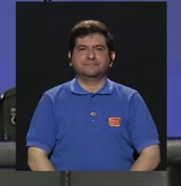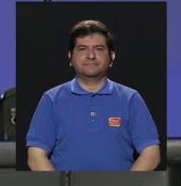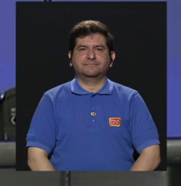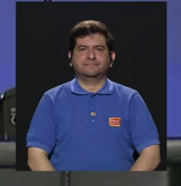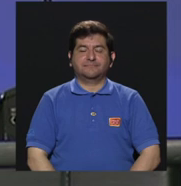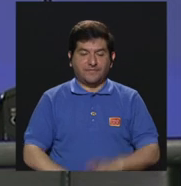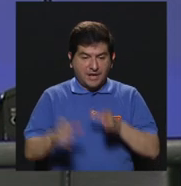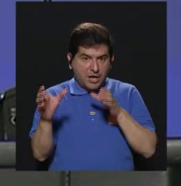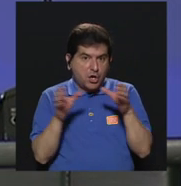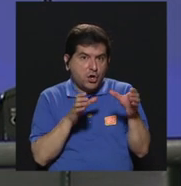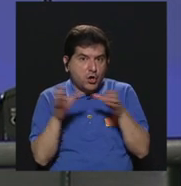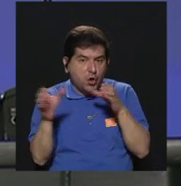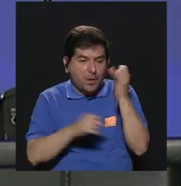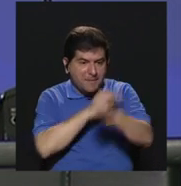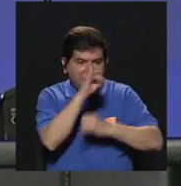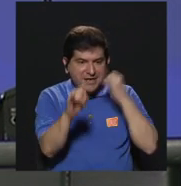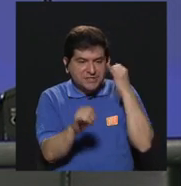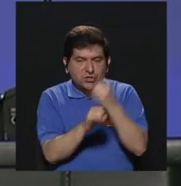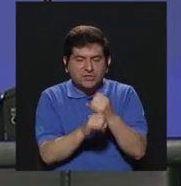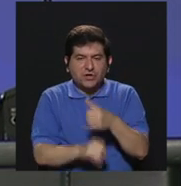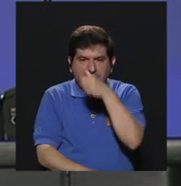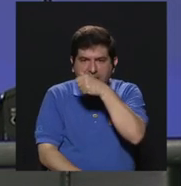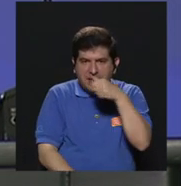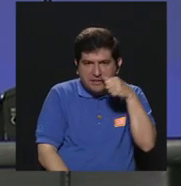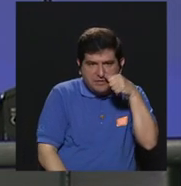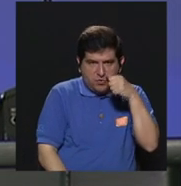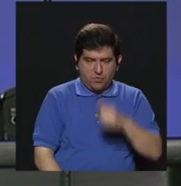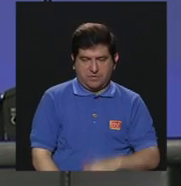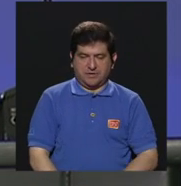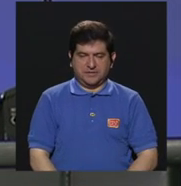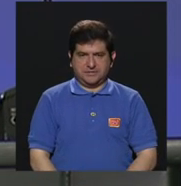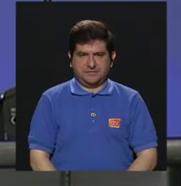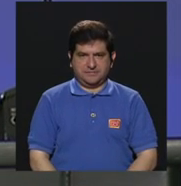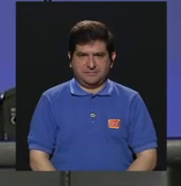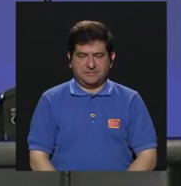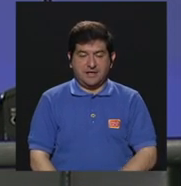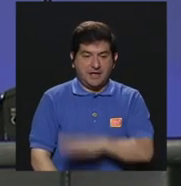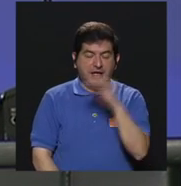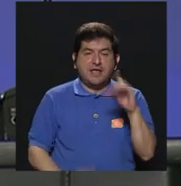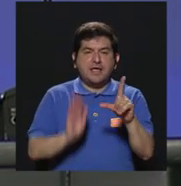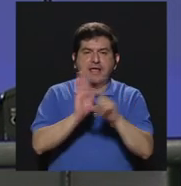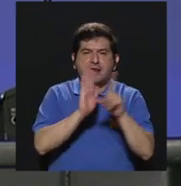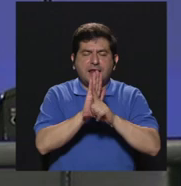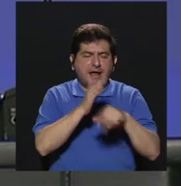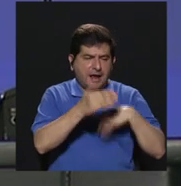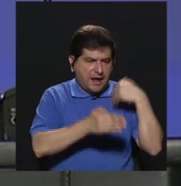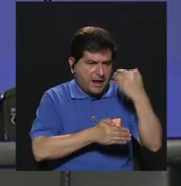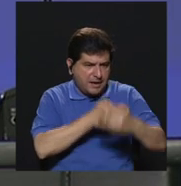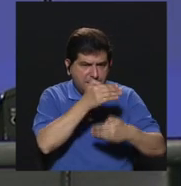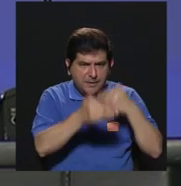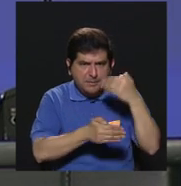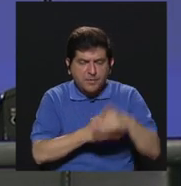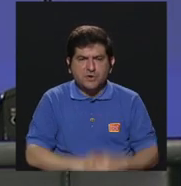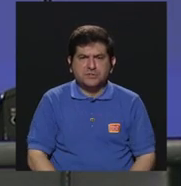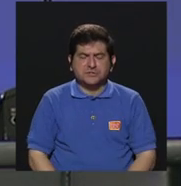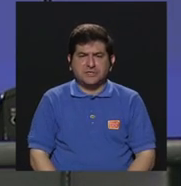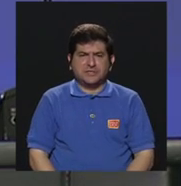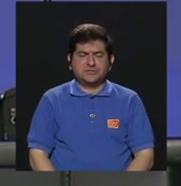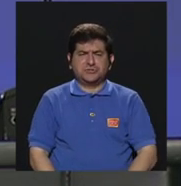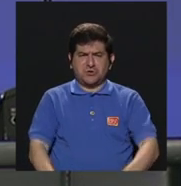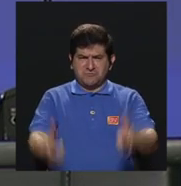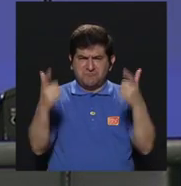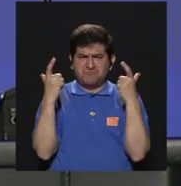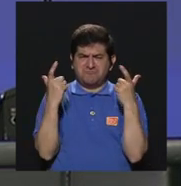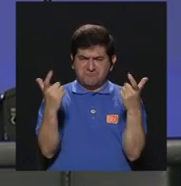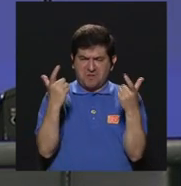El comercio internacional de drogas estupefacientes y la legalización de las inmensas